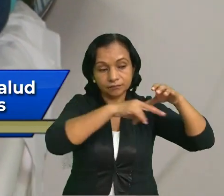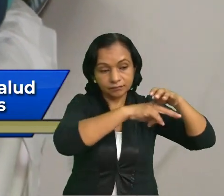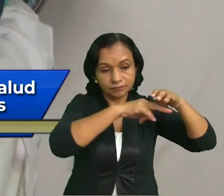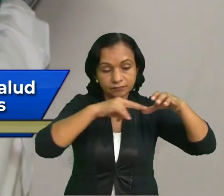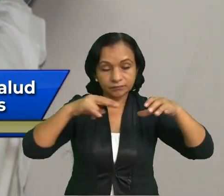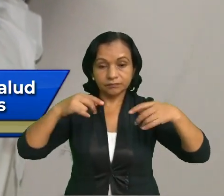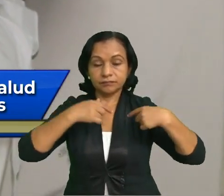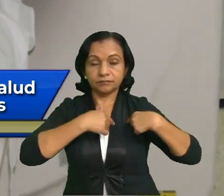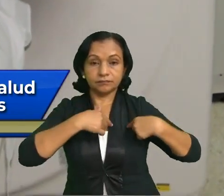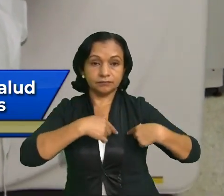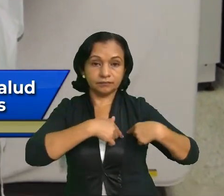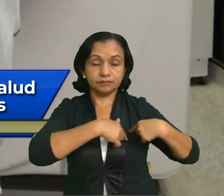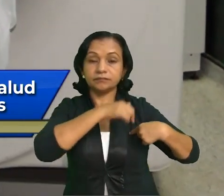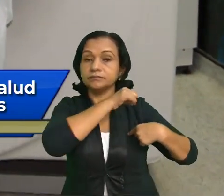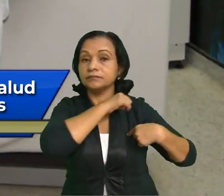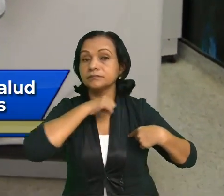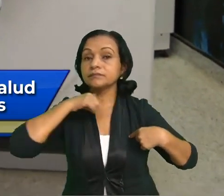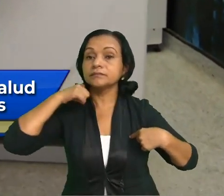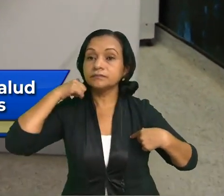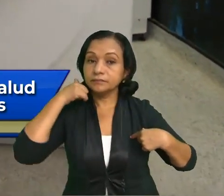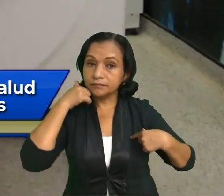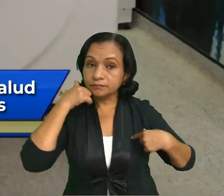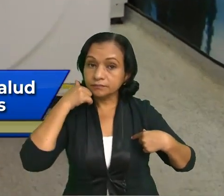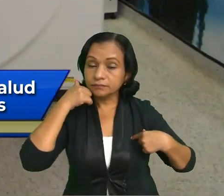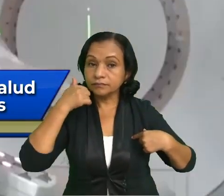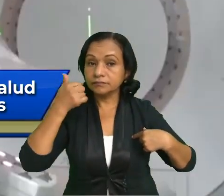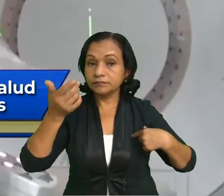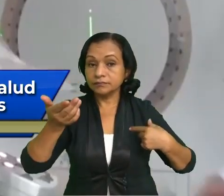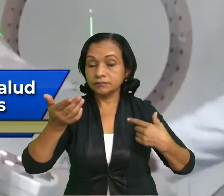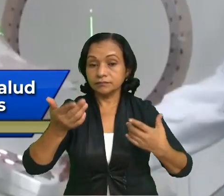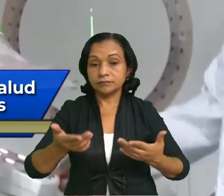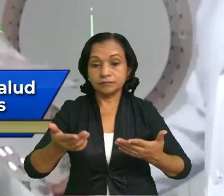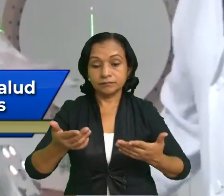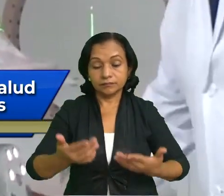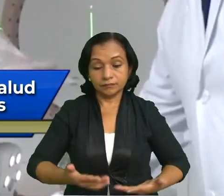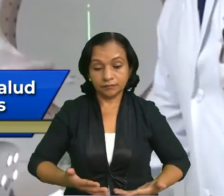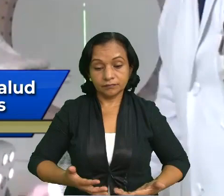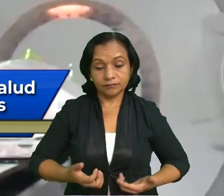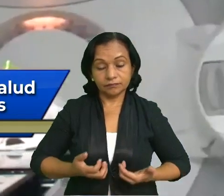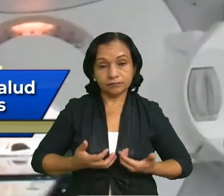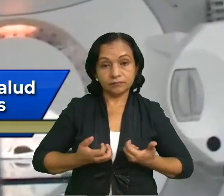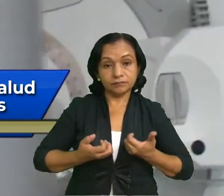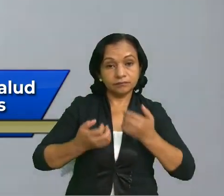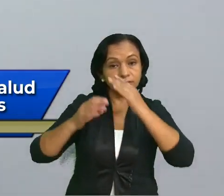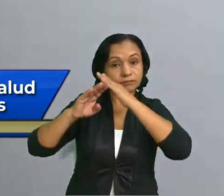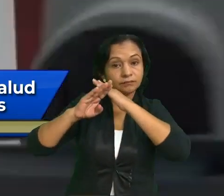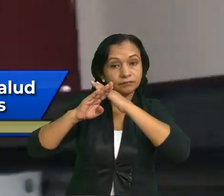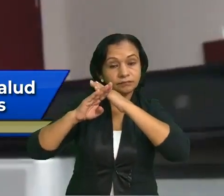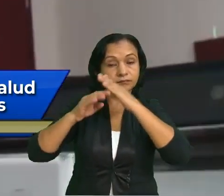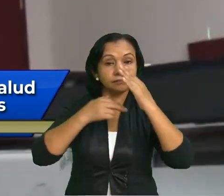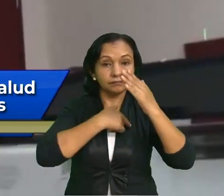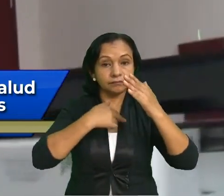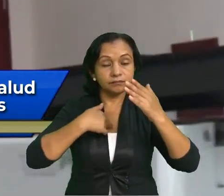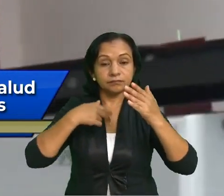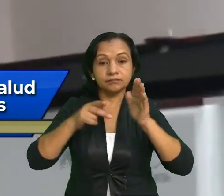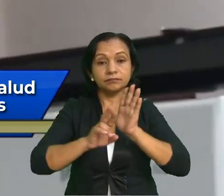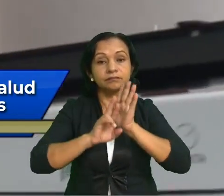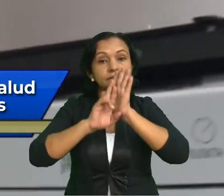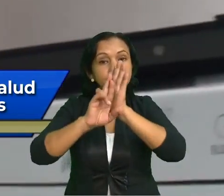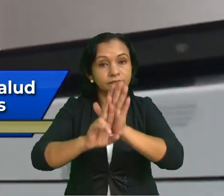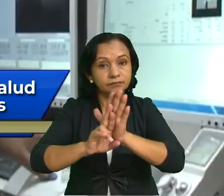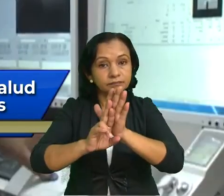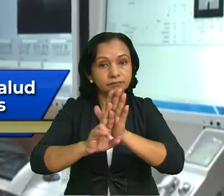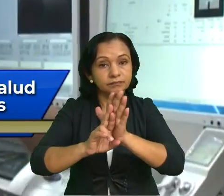electrocardiograma en la parte de quimioterapia que también es muy importante para poder realmente asegurar esa respuesta